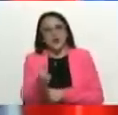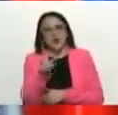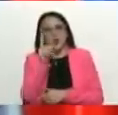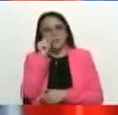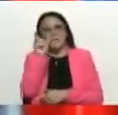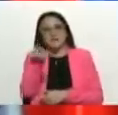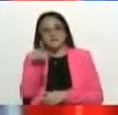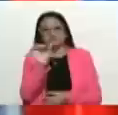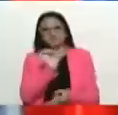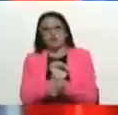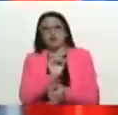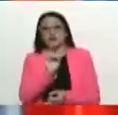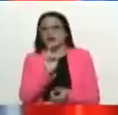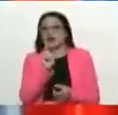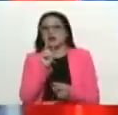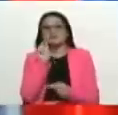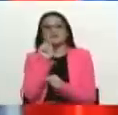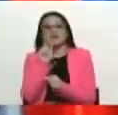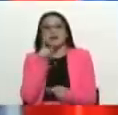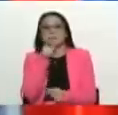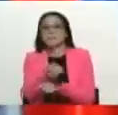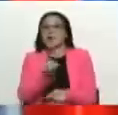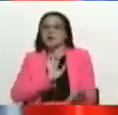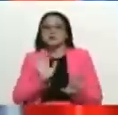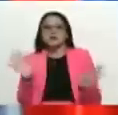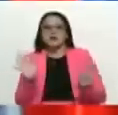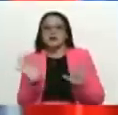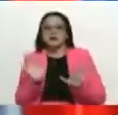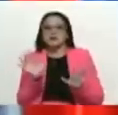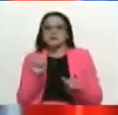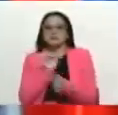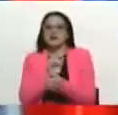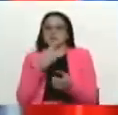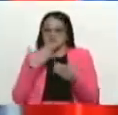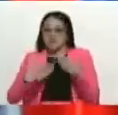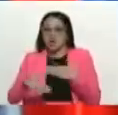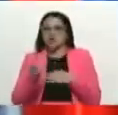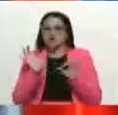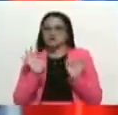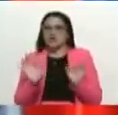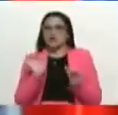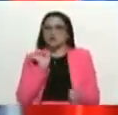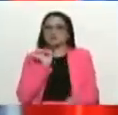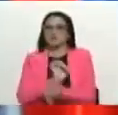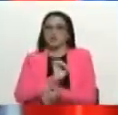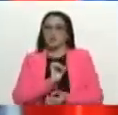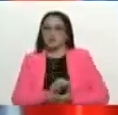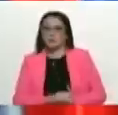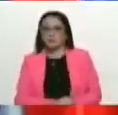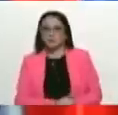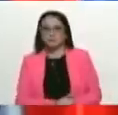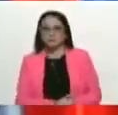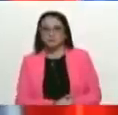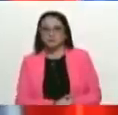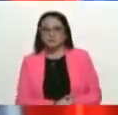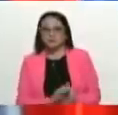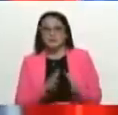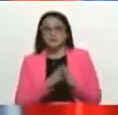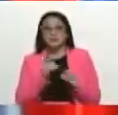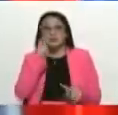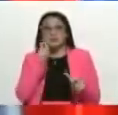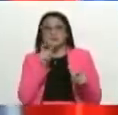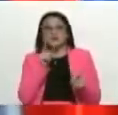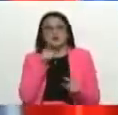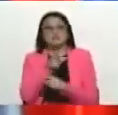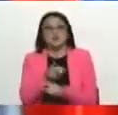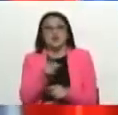aeronáuticos. Tienen orden de aprehensión y estoy convencido serán detenidos de manera inmediata. Todos ellos van a ser